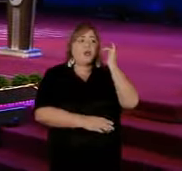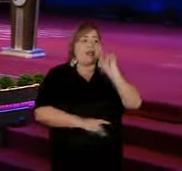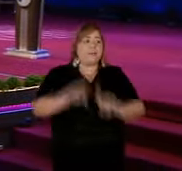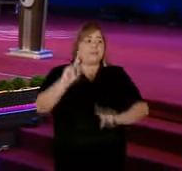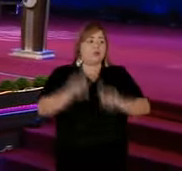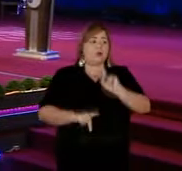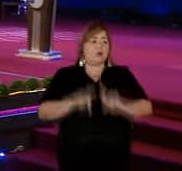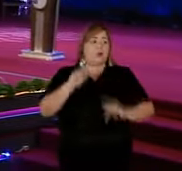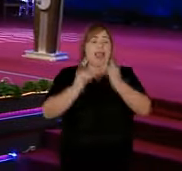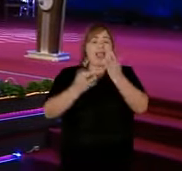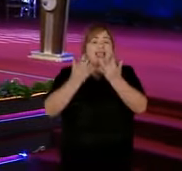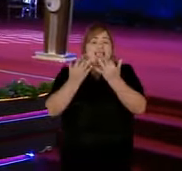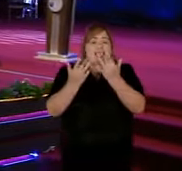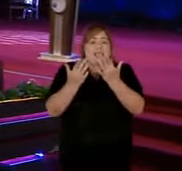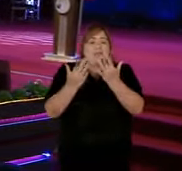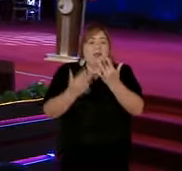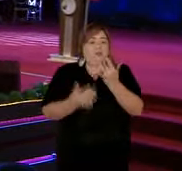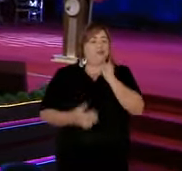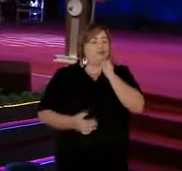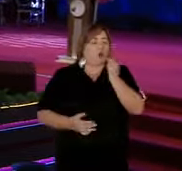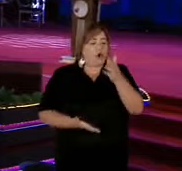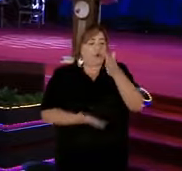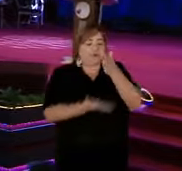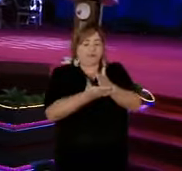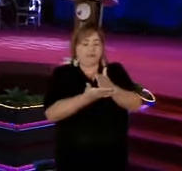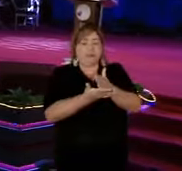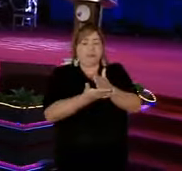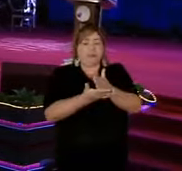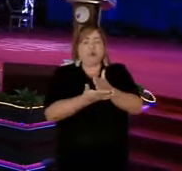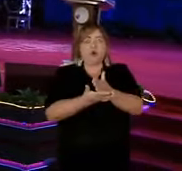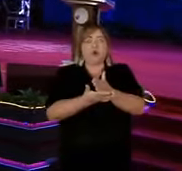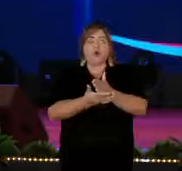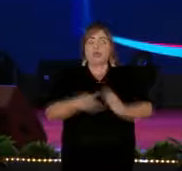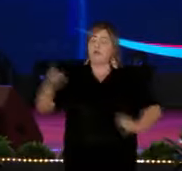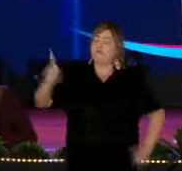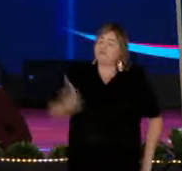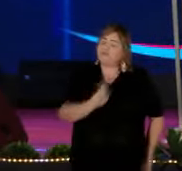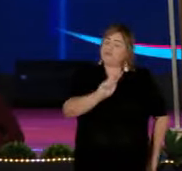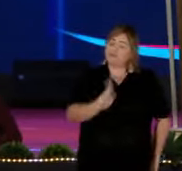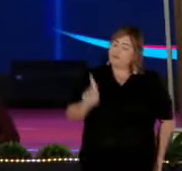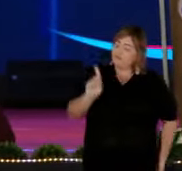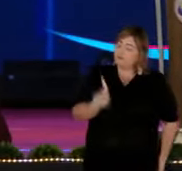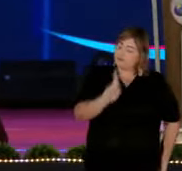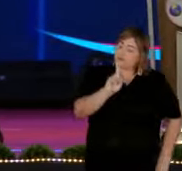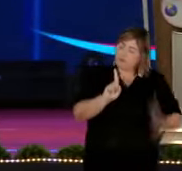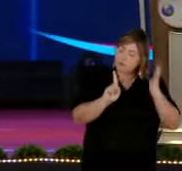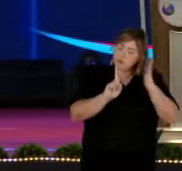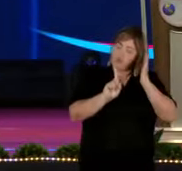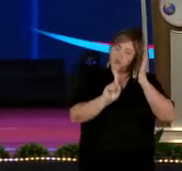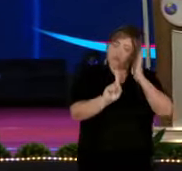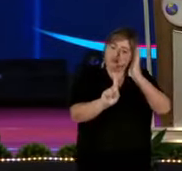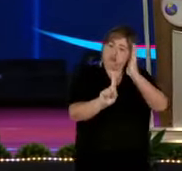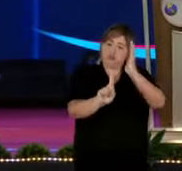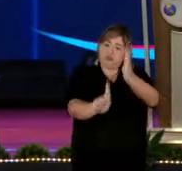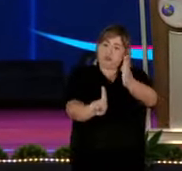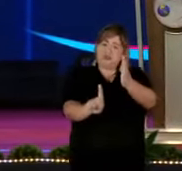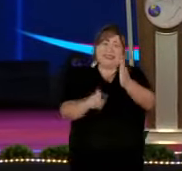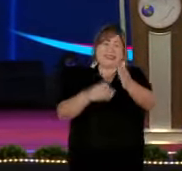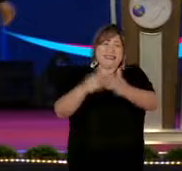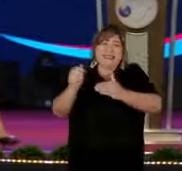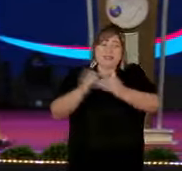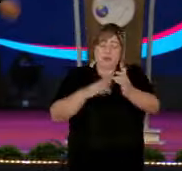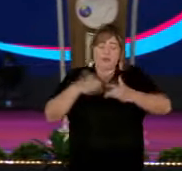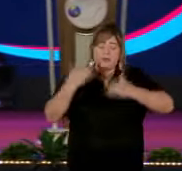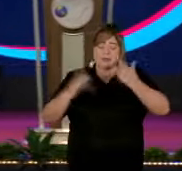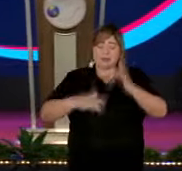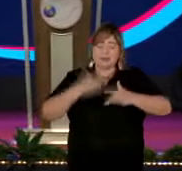Jehová no son los que se detuvieron, son los que en la marcha siguen caminando, es que siguen avanzando aunque estén cansados,